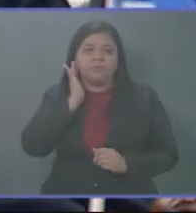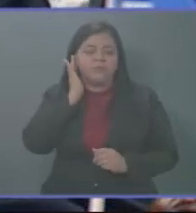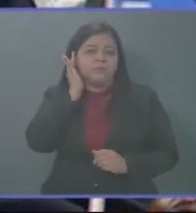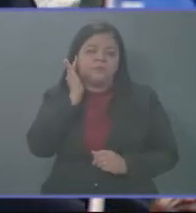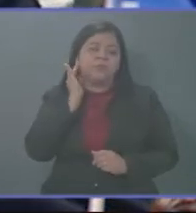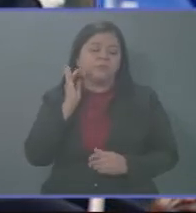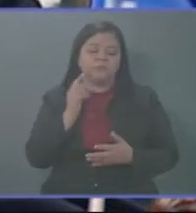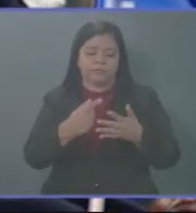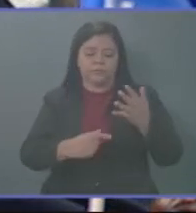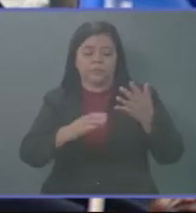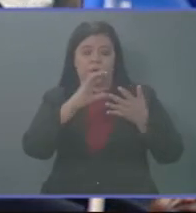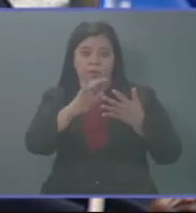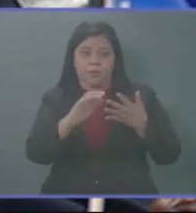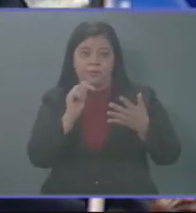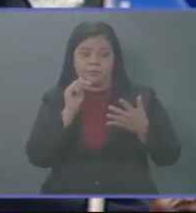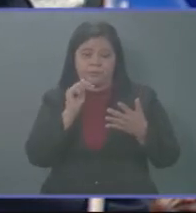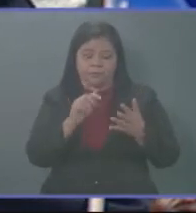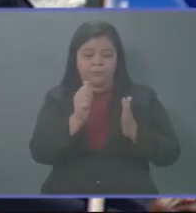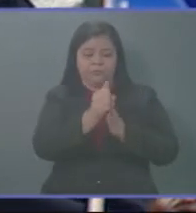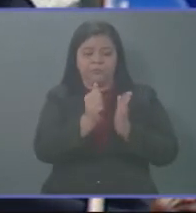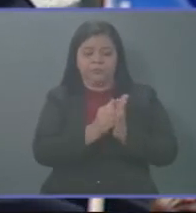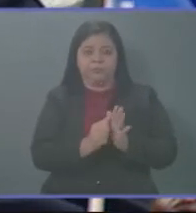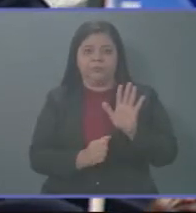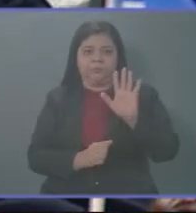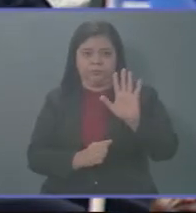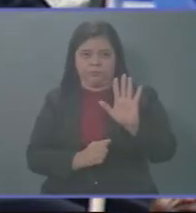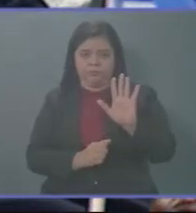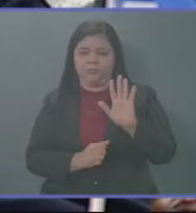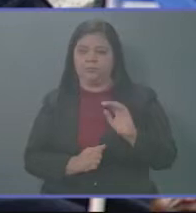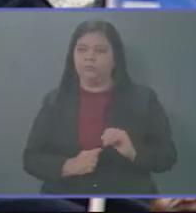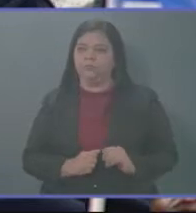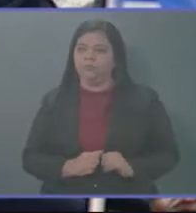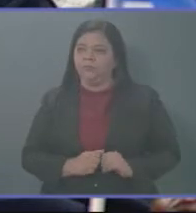La Constitución de la República en el artículo 5